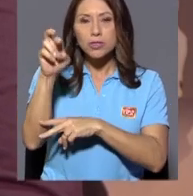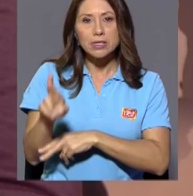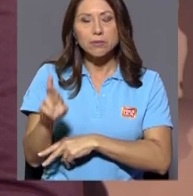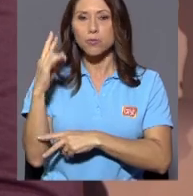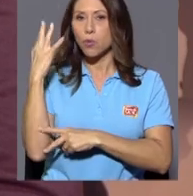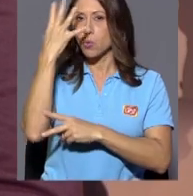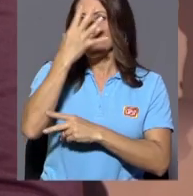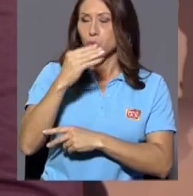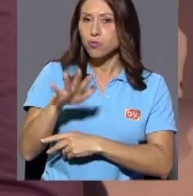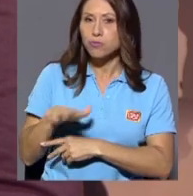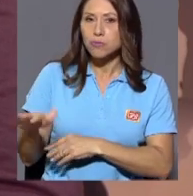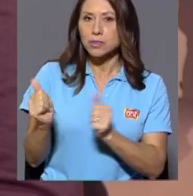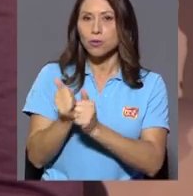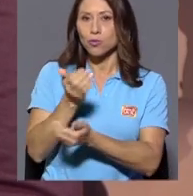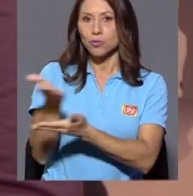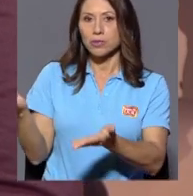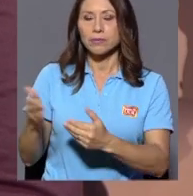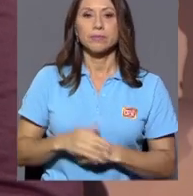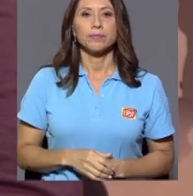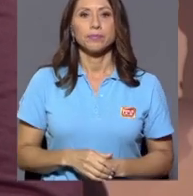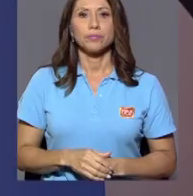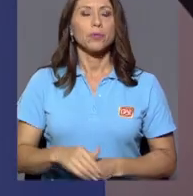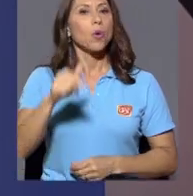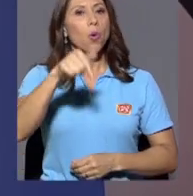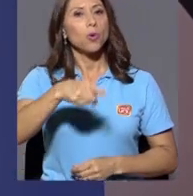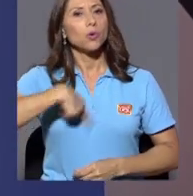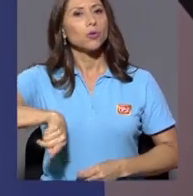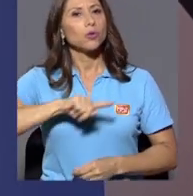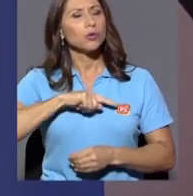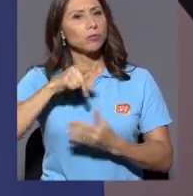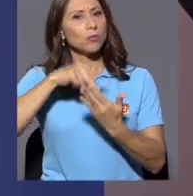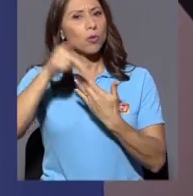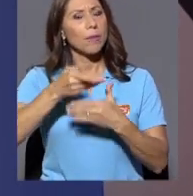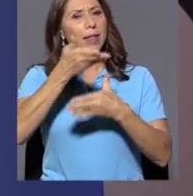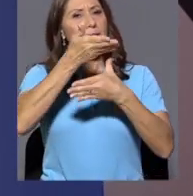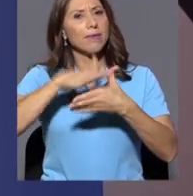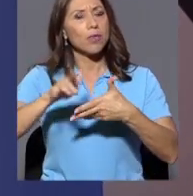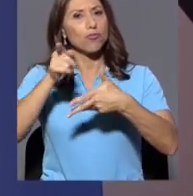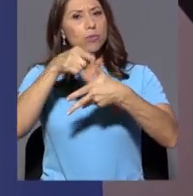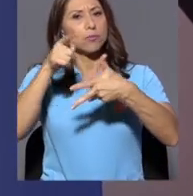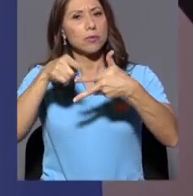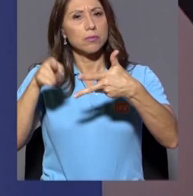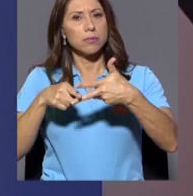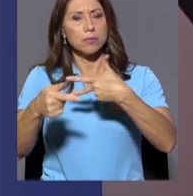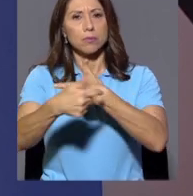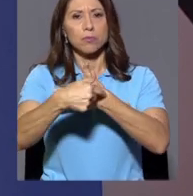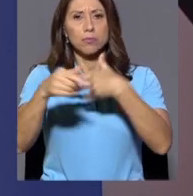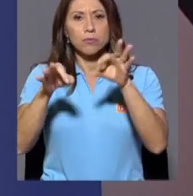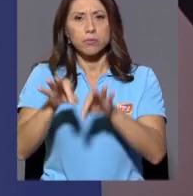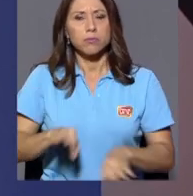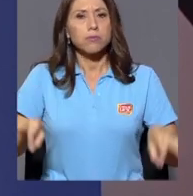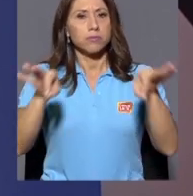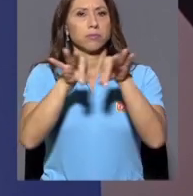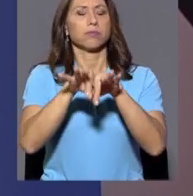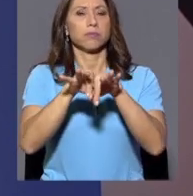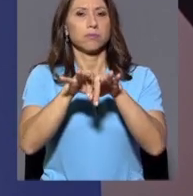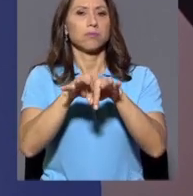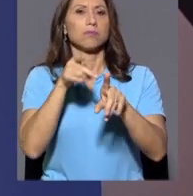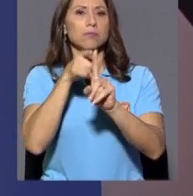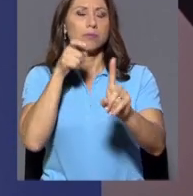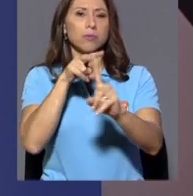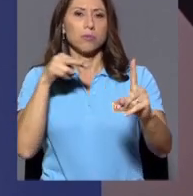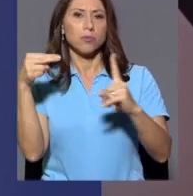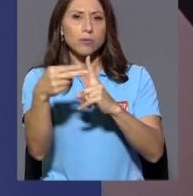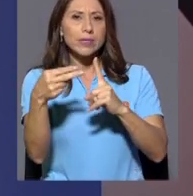muy bonita muy bella y de estar con ustedes hoy hemos dividido un poco el programa en tres momentos muy importantes que tiene que ver